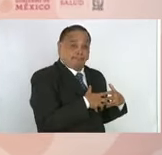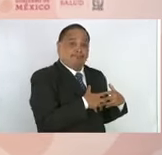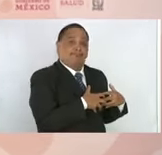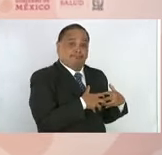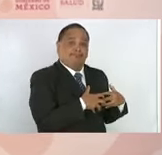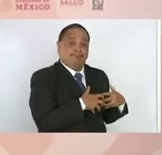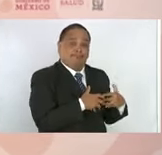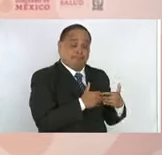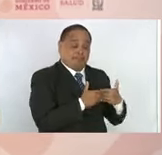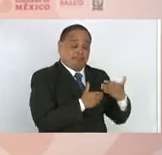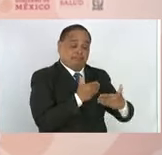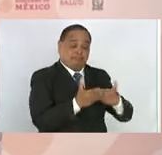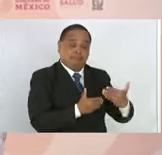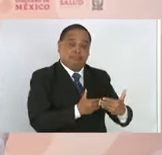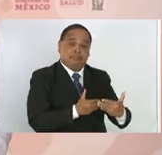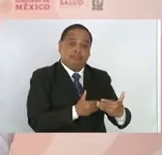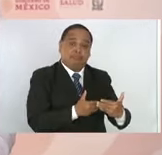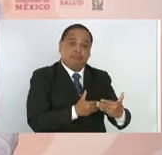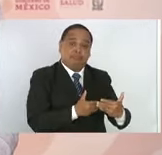no